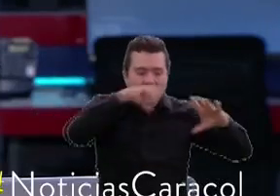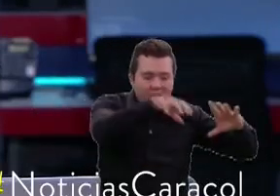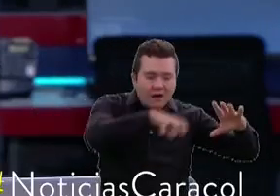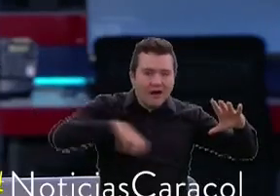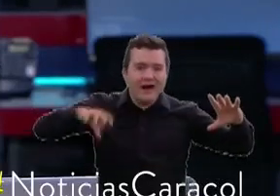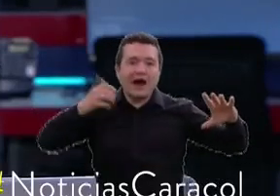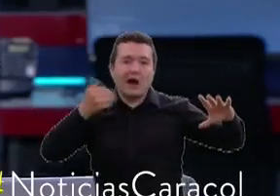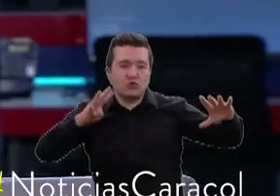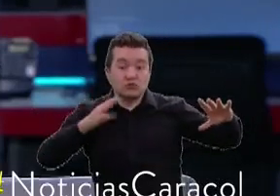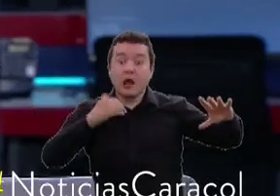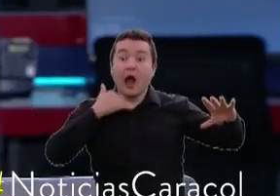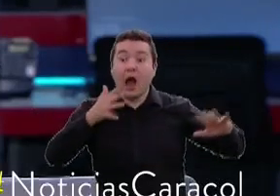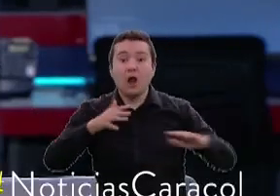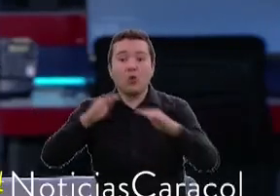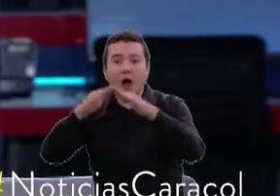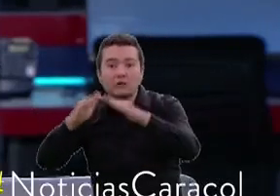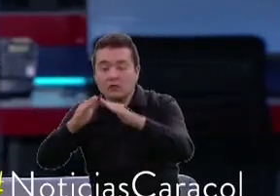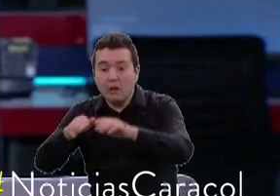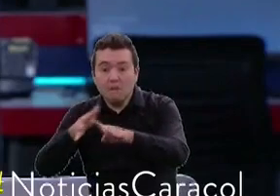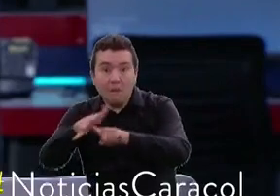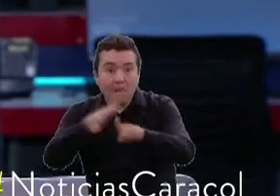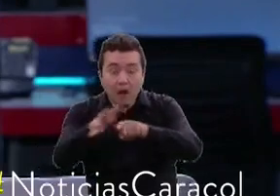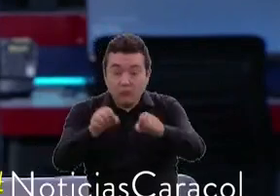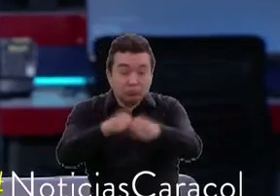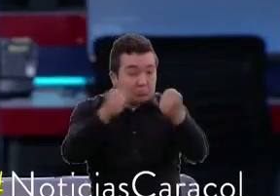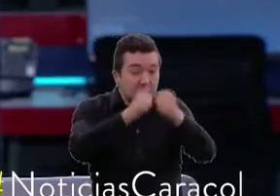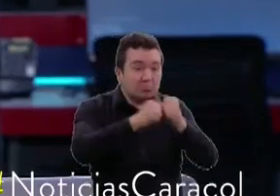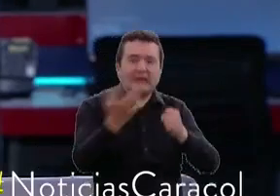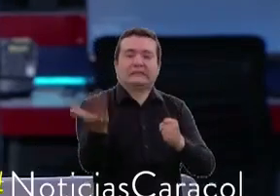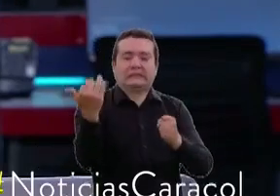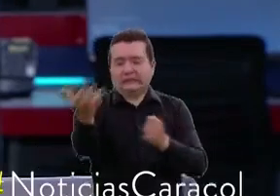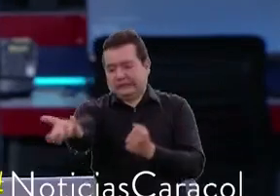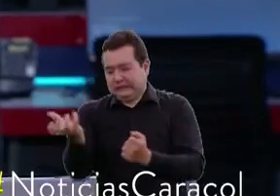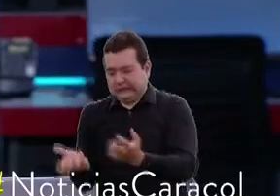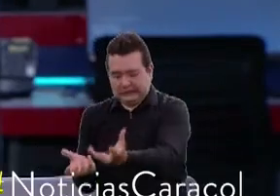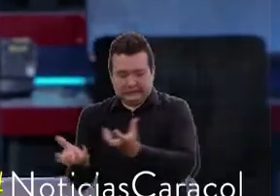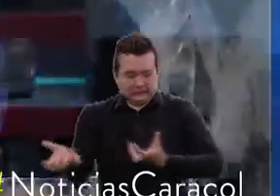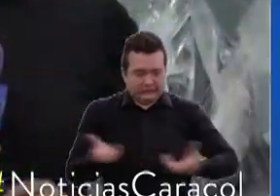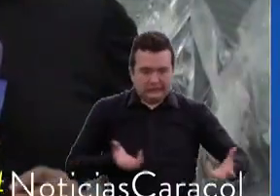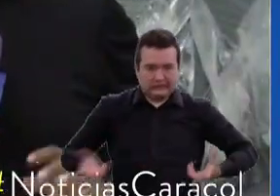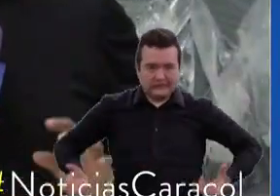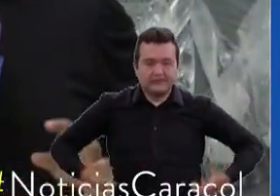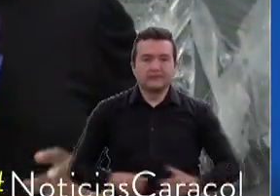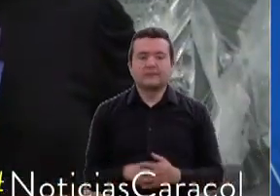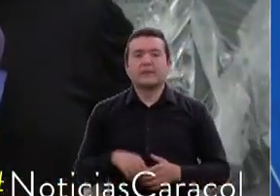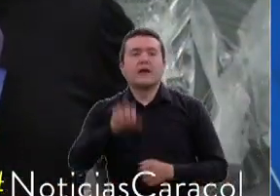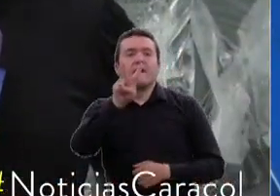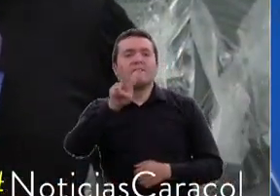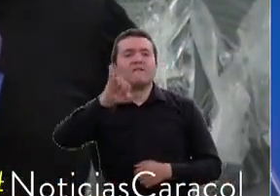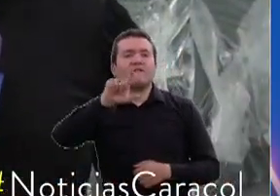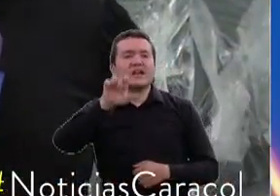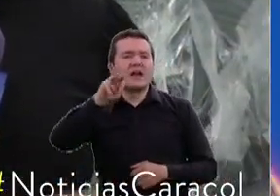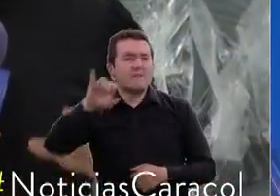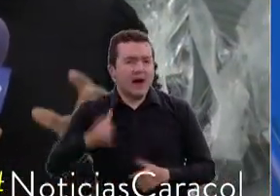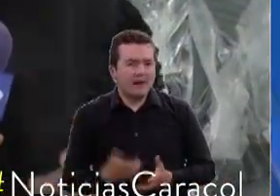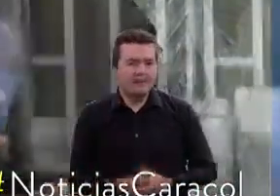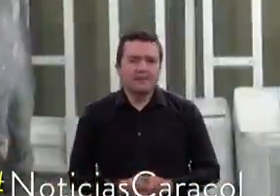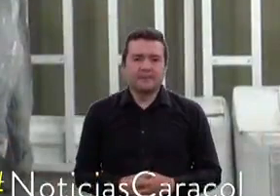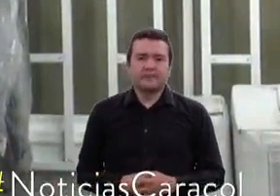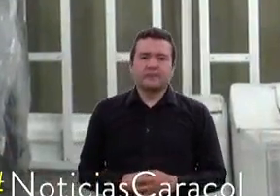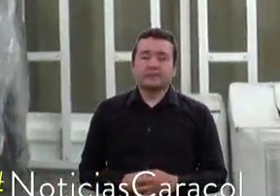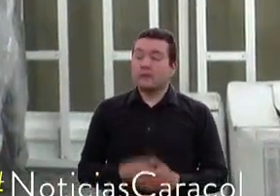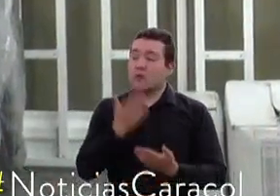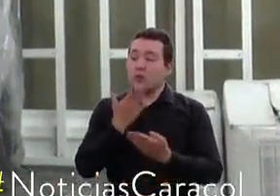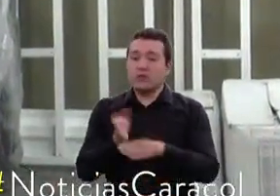que pueda dejar el paso del huracán Iota. Vilma Jay nos tiene más detalles. Vilma. Buenas tardes, yo los